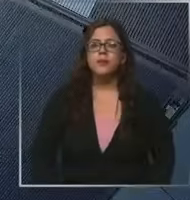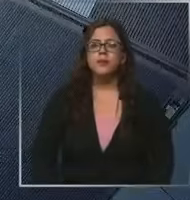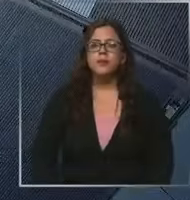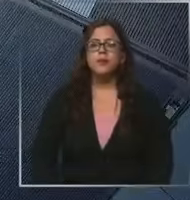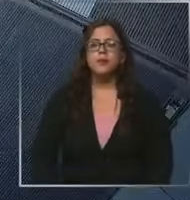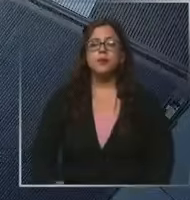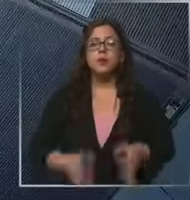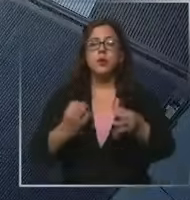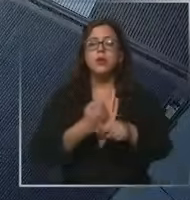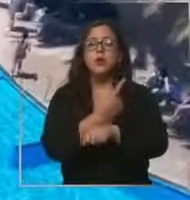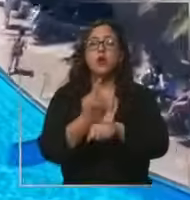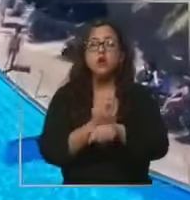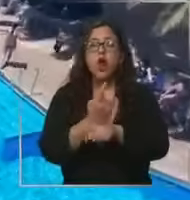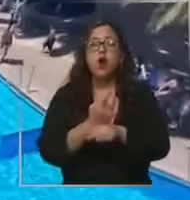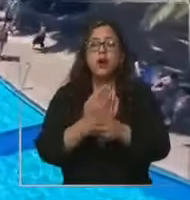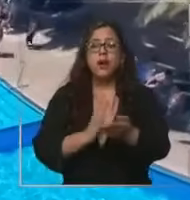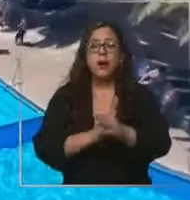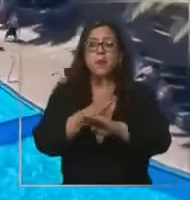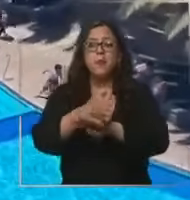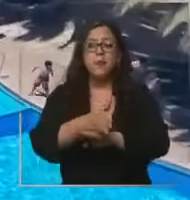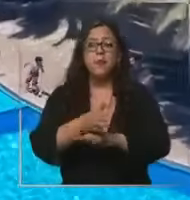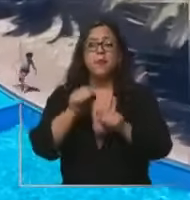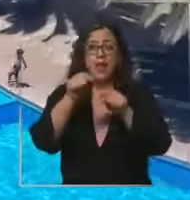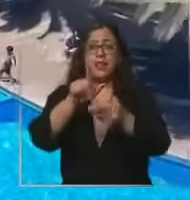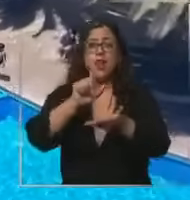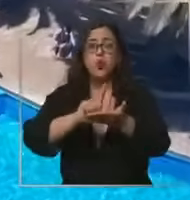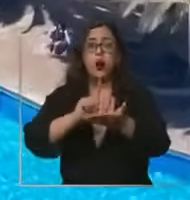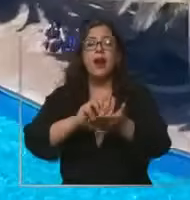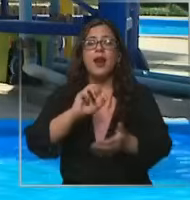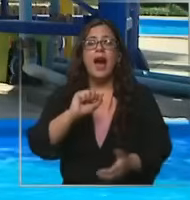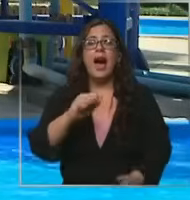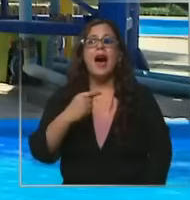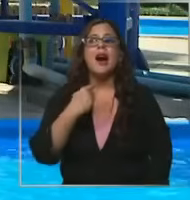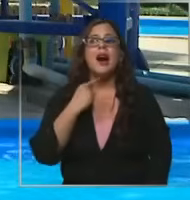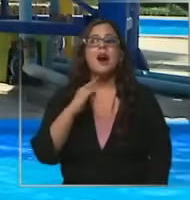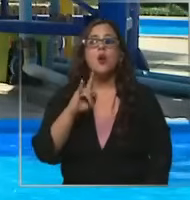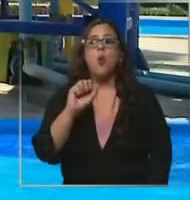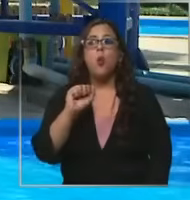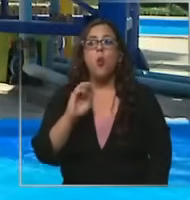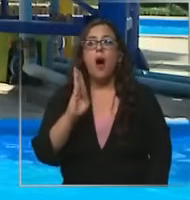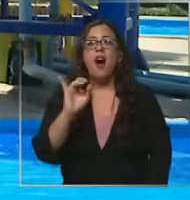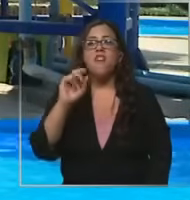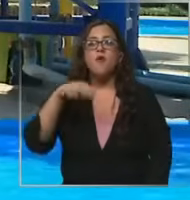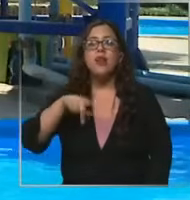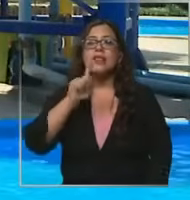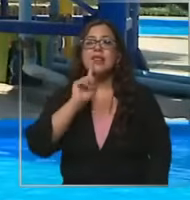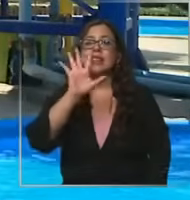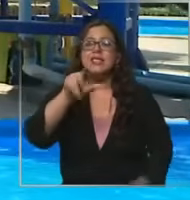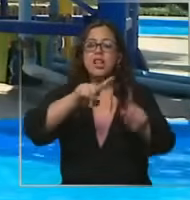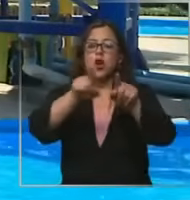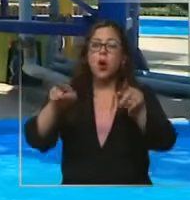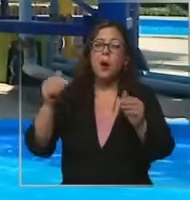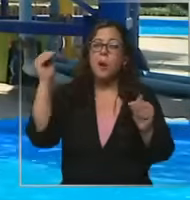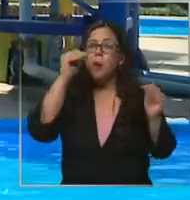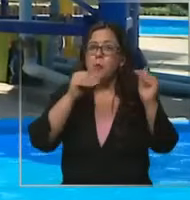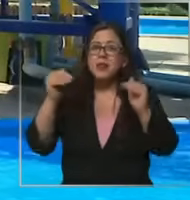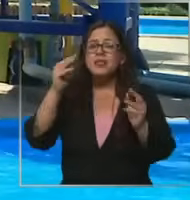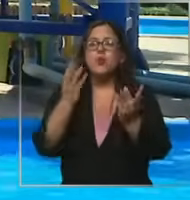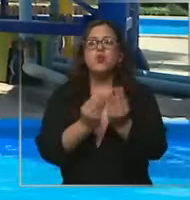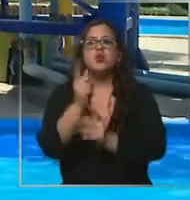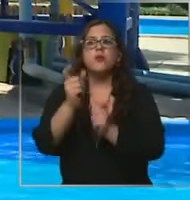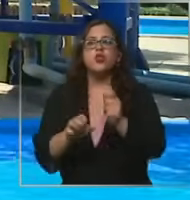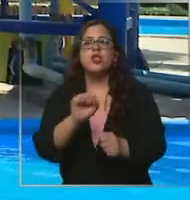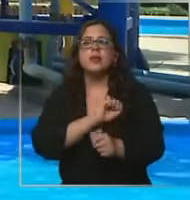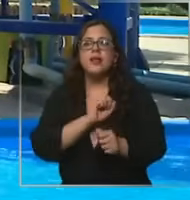Y en menos de una hora llegamos hasta este parque acuático, AquaWin, un lugar con 5 piscinas y en donde muchos